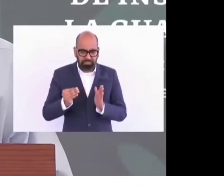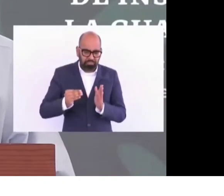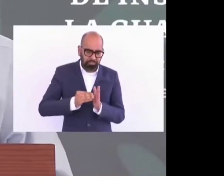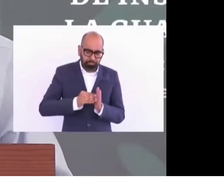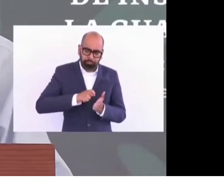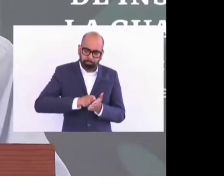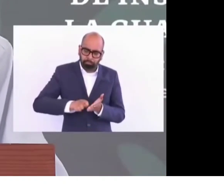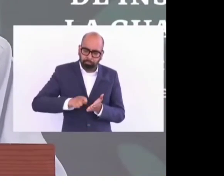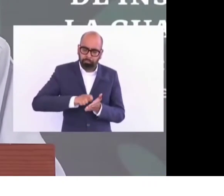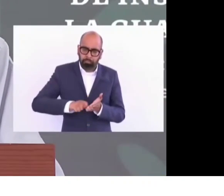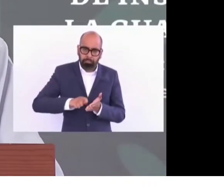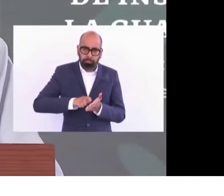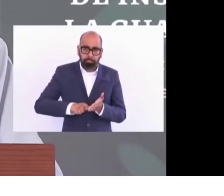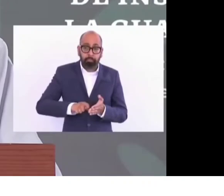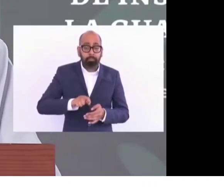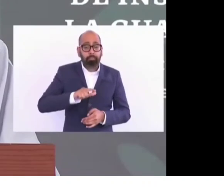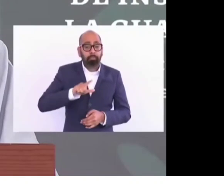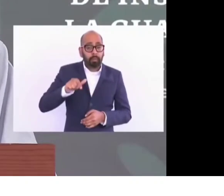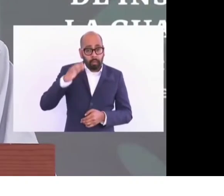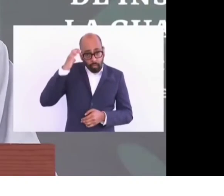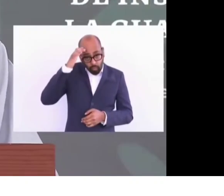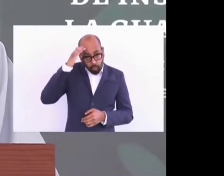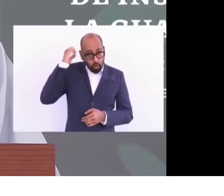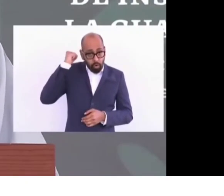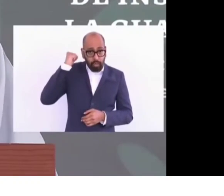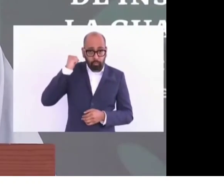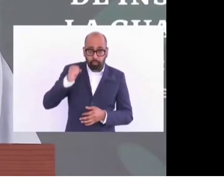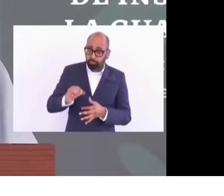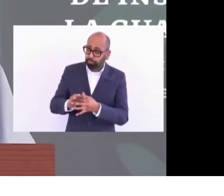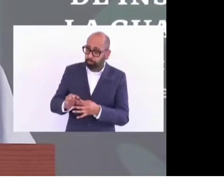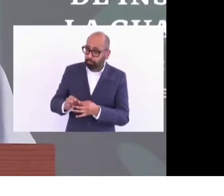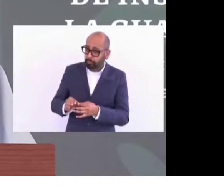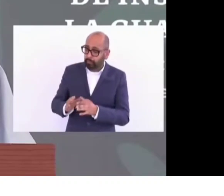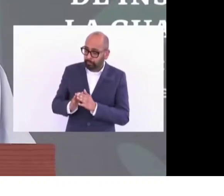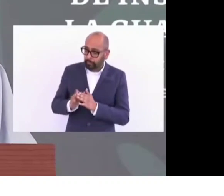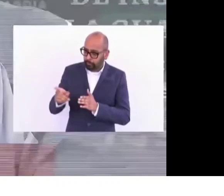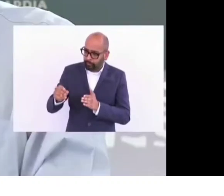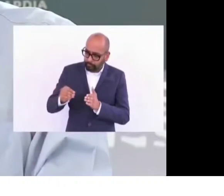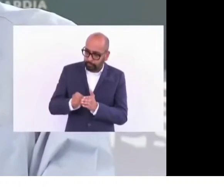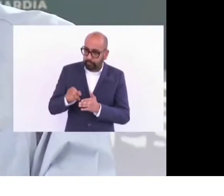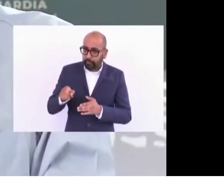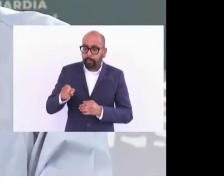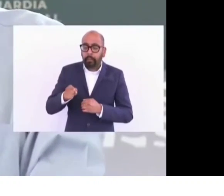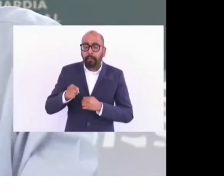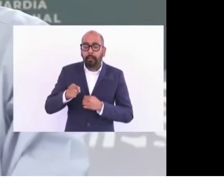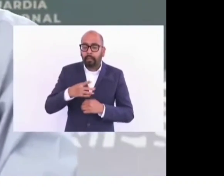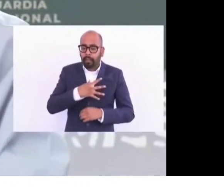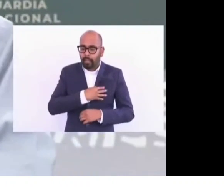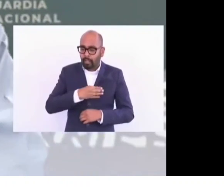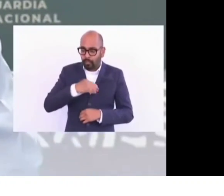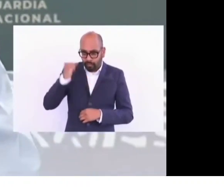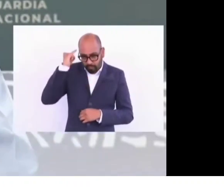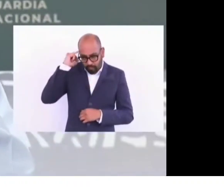ahí de que se eduque al hijo del campesino y al hijo del barretero,